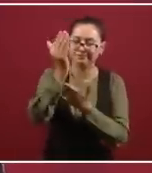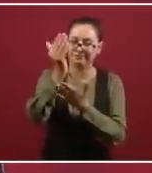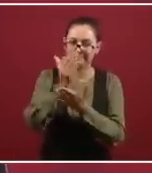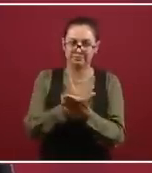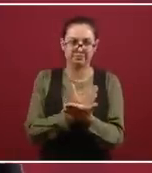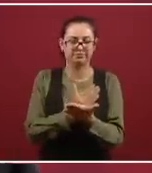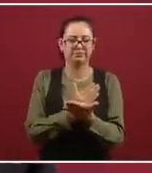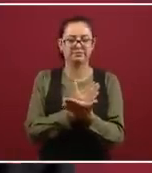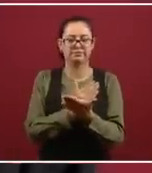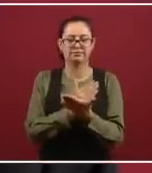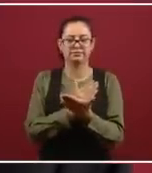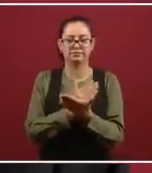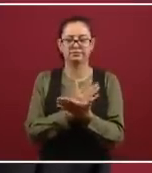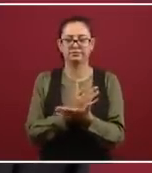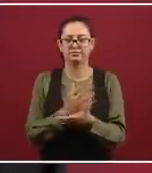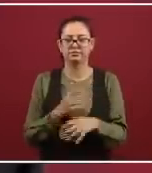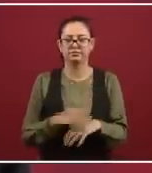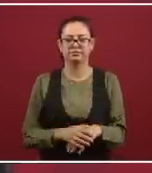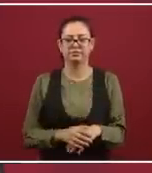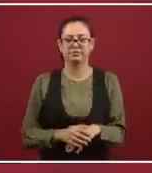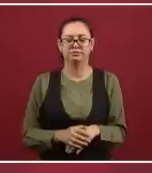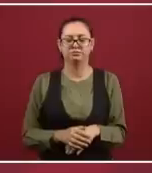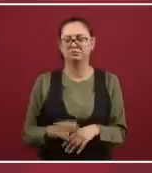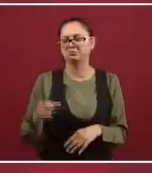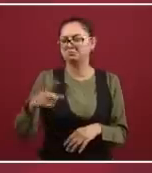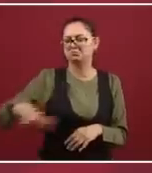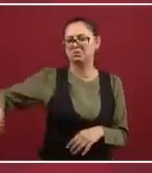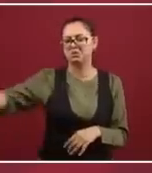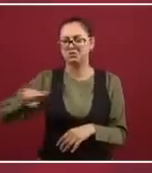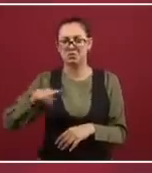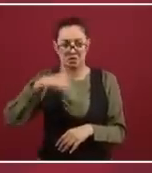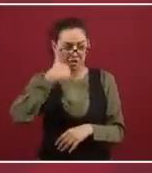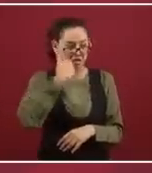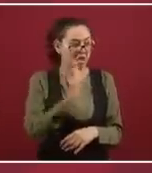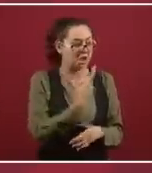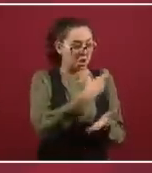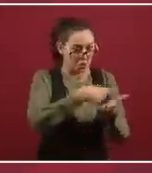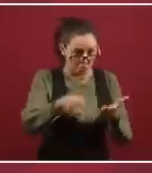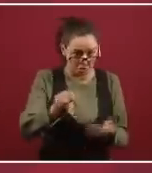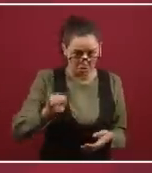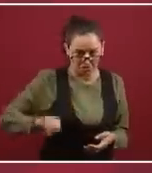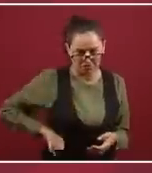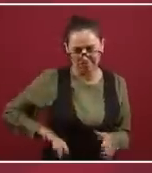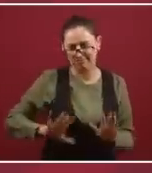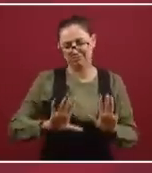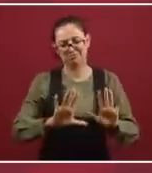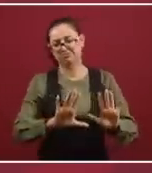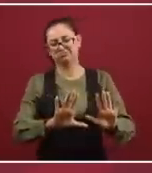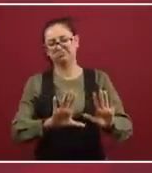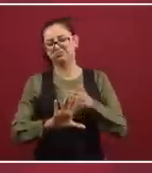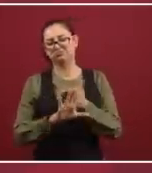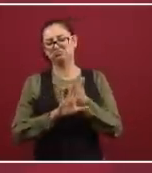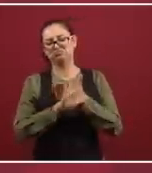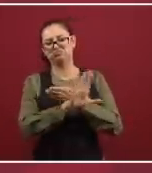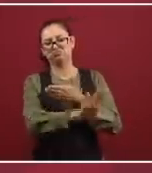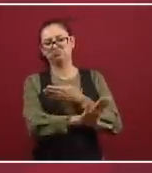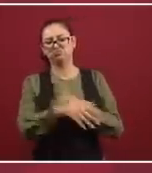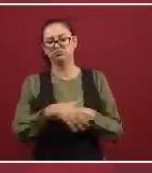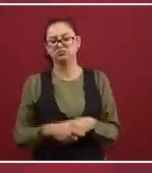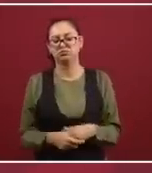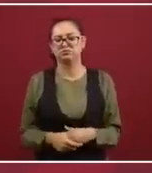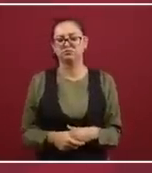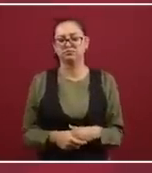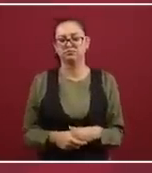no haya demanda. Además, tenemos nosotros en